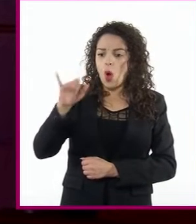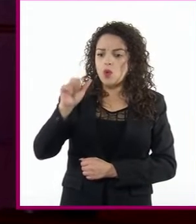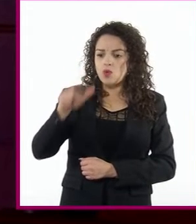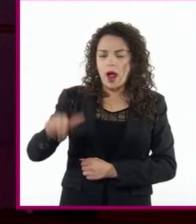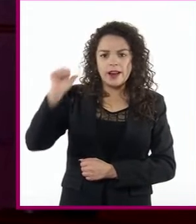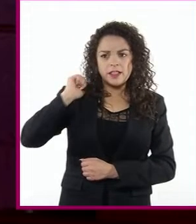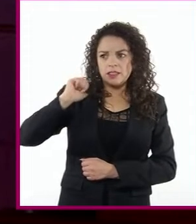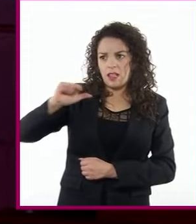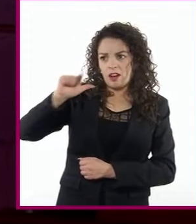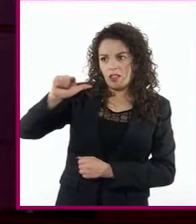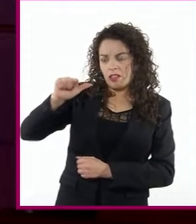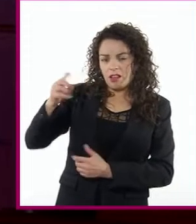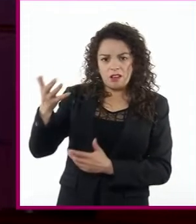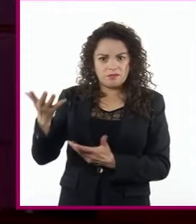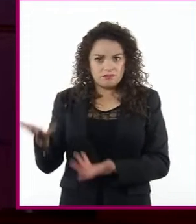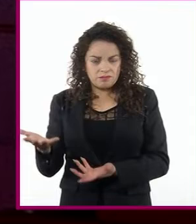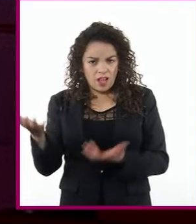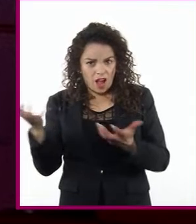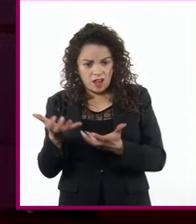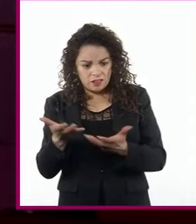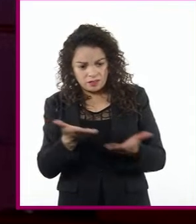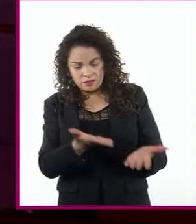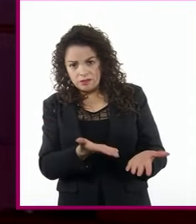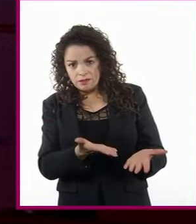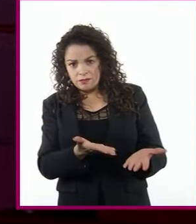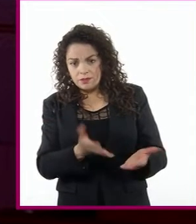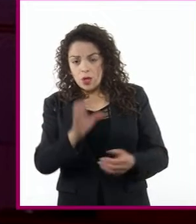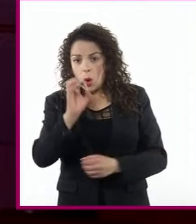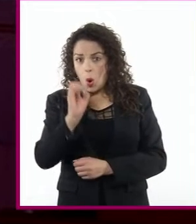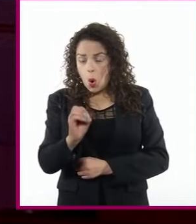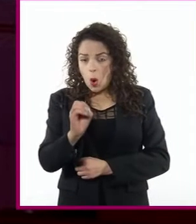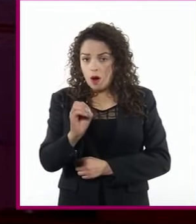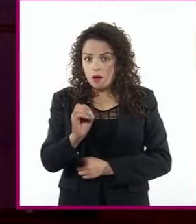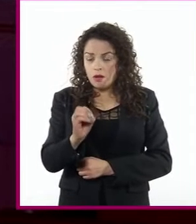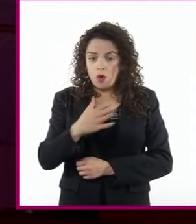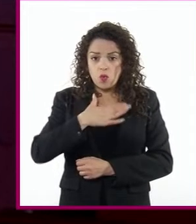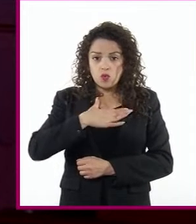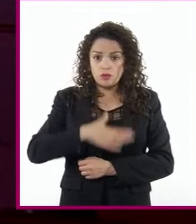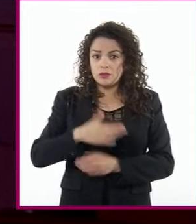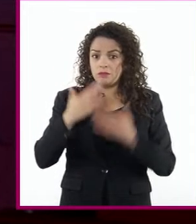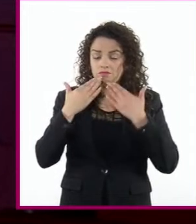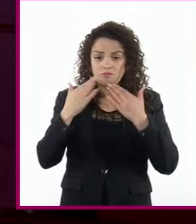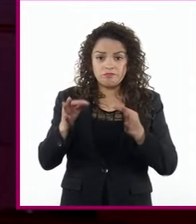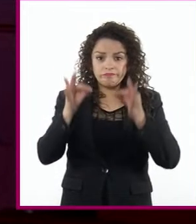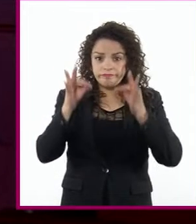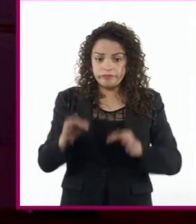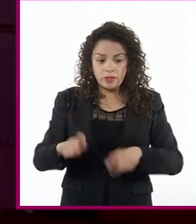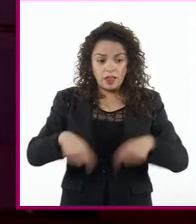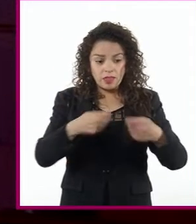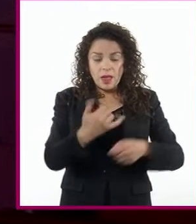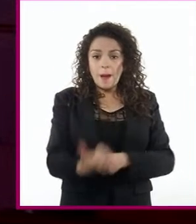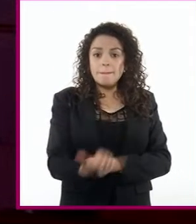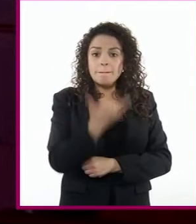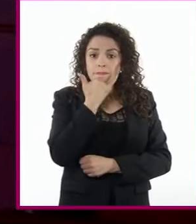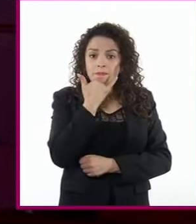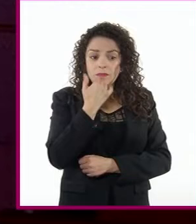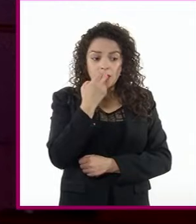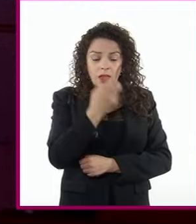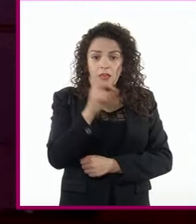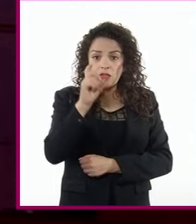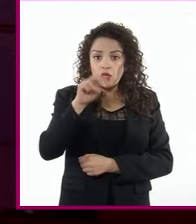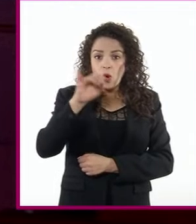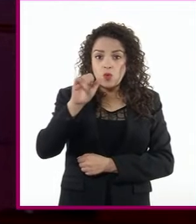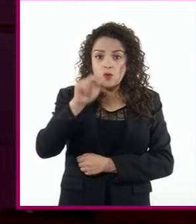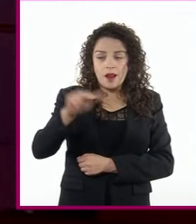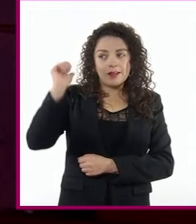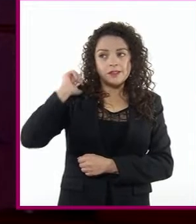XVII? ¿O la imperfección se encuentra en la justicia que perdonó al don Juan del siglo XIX?